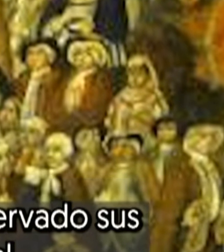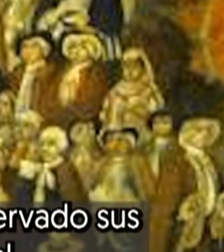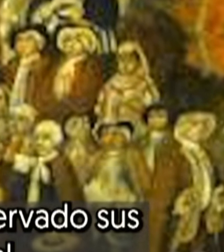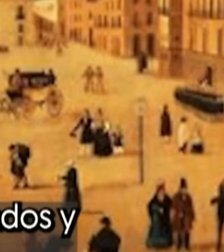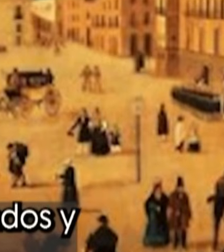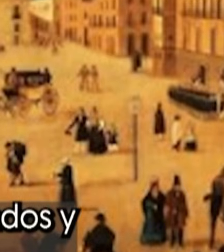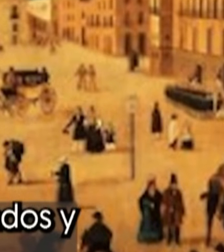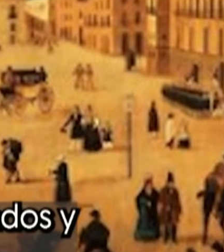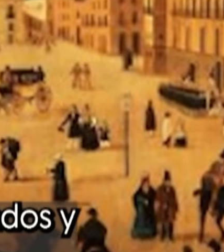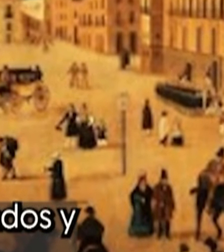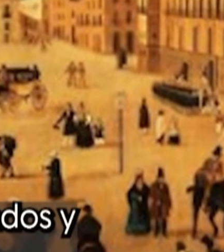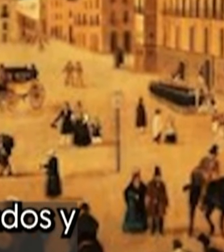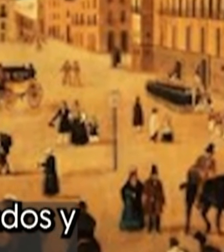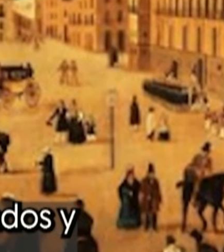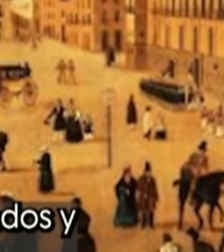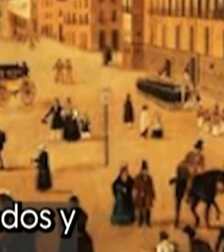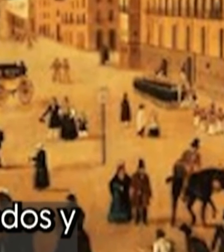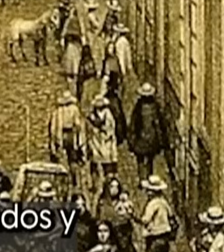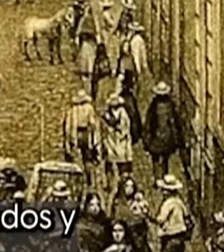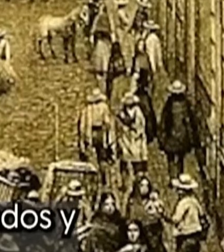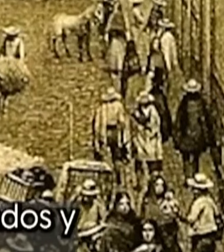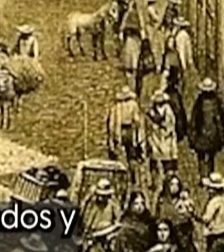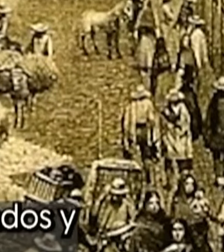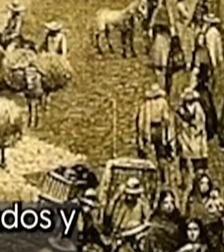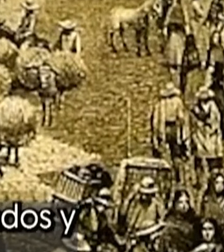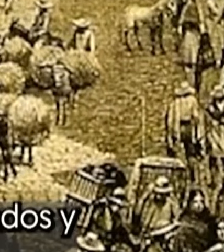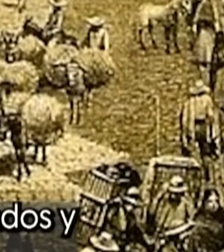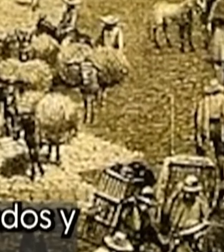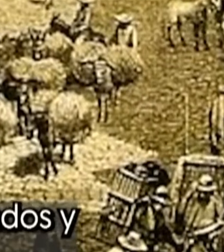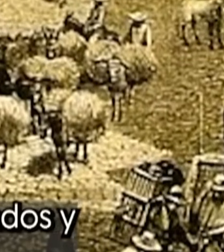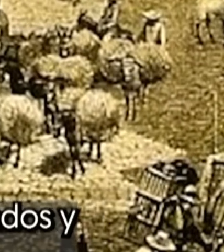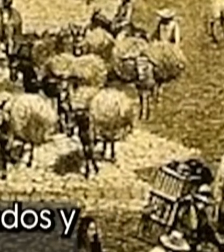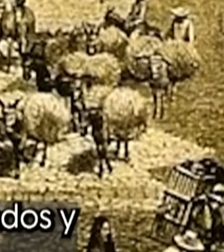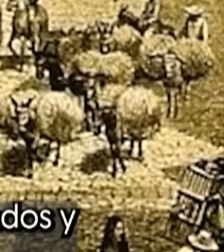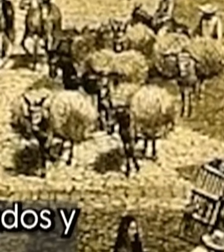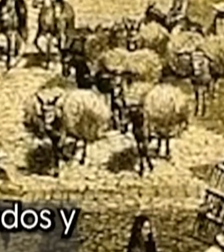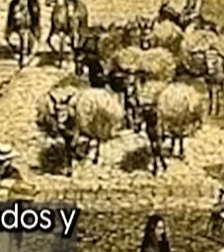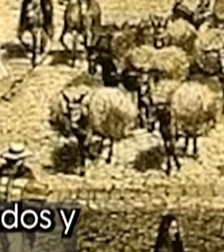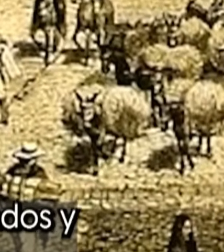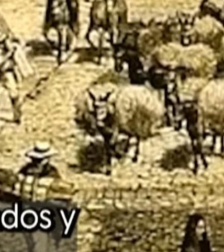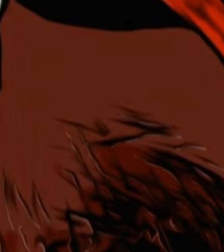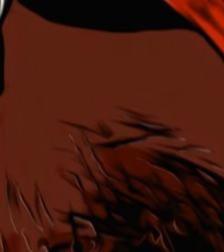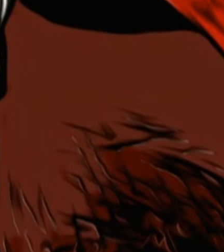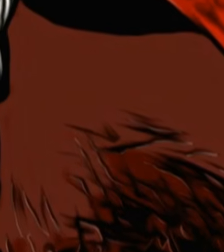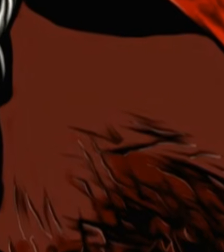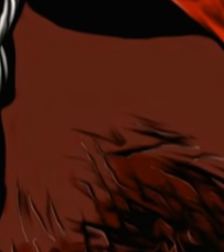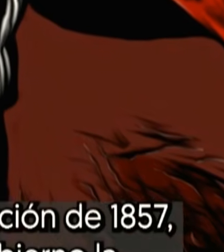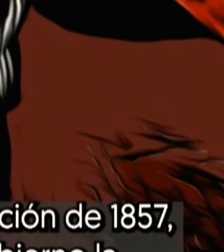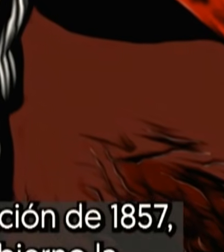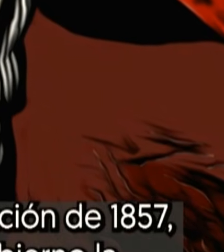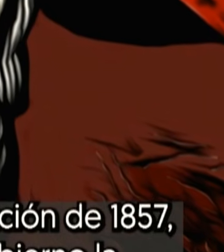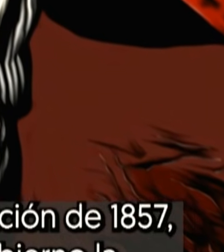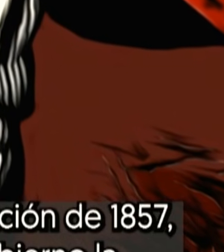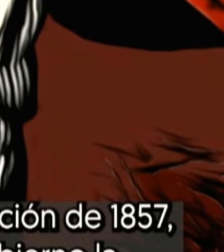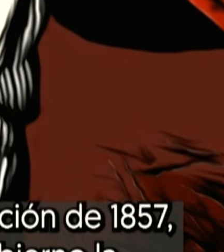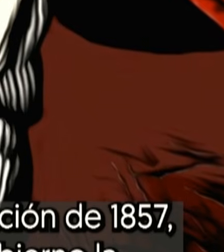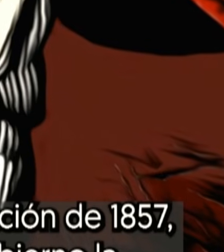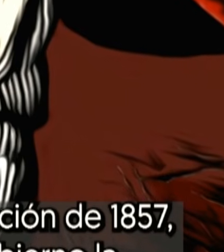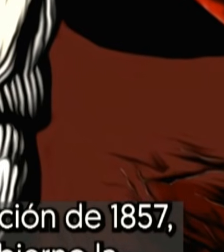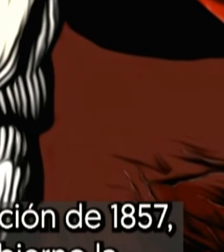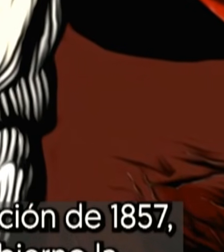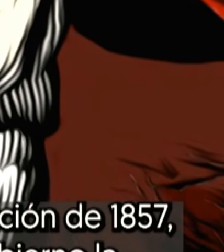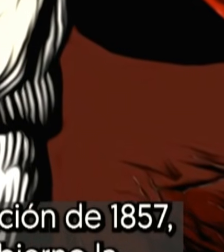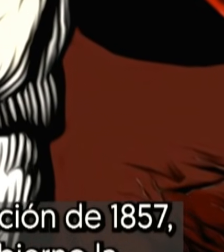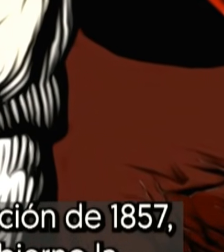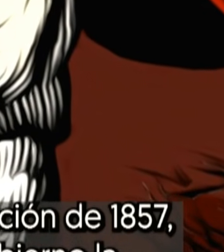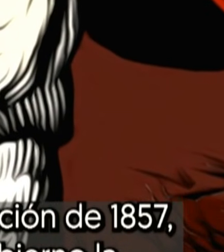la época colonial sufrieron despojos por nuevos hacendados y proyectos de capitalismo agrario. En el contexto del debate